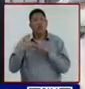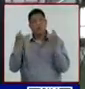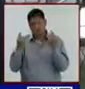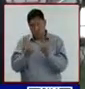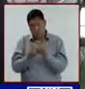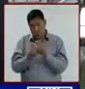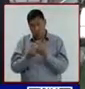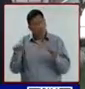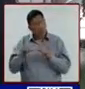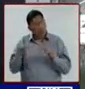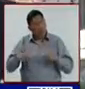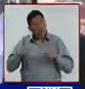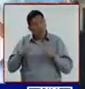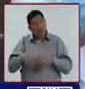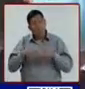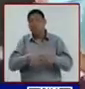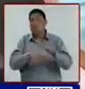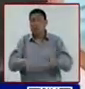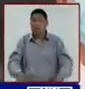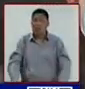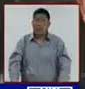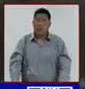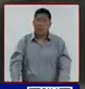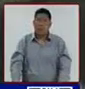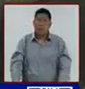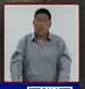sectores también movilizados.